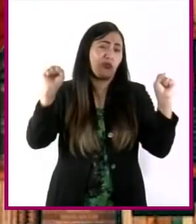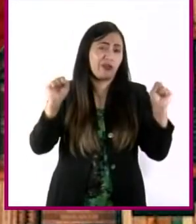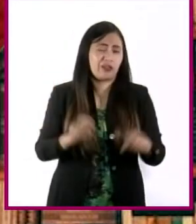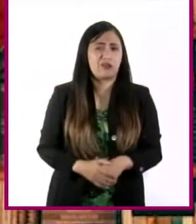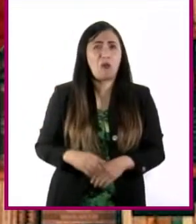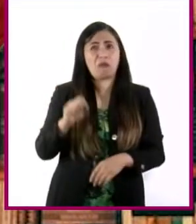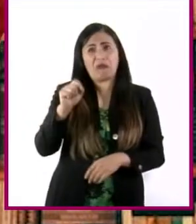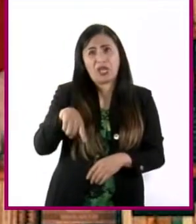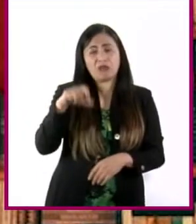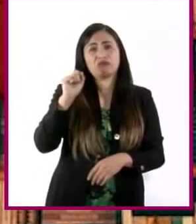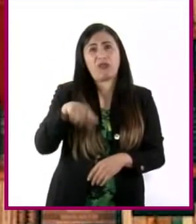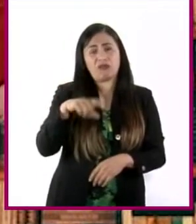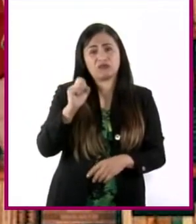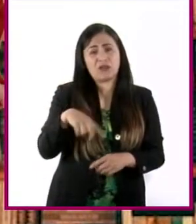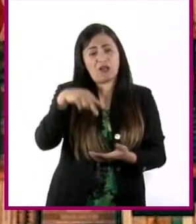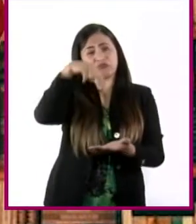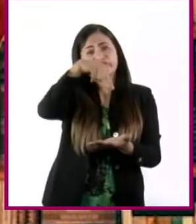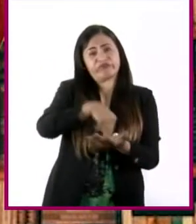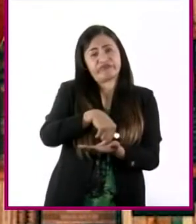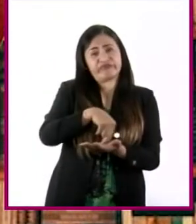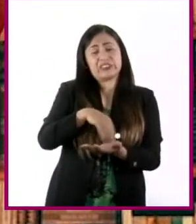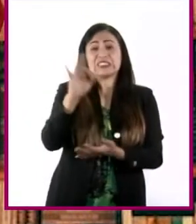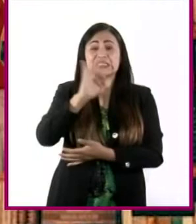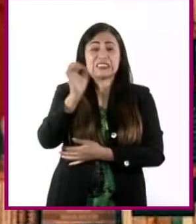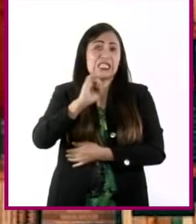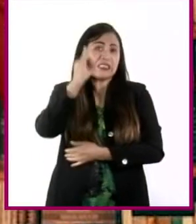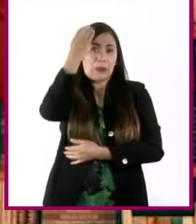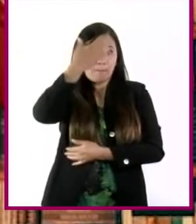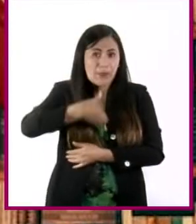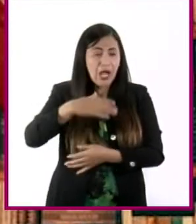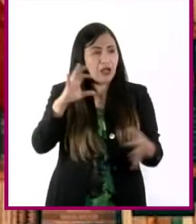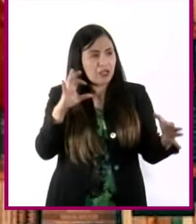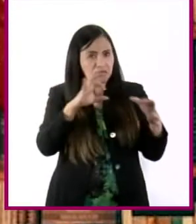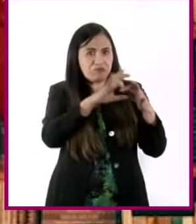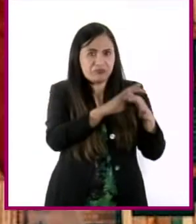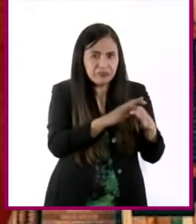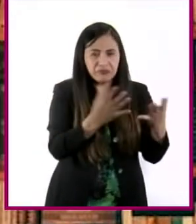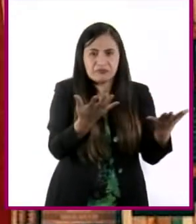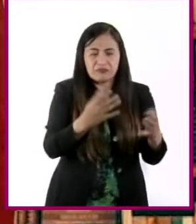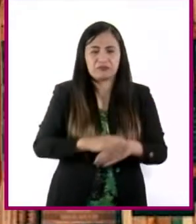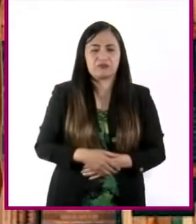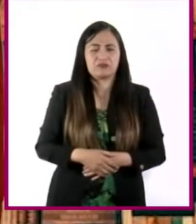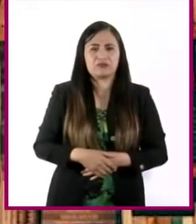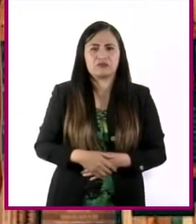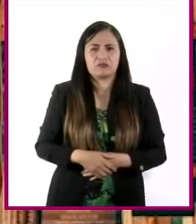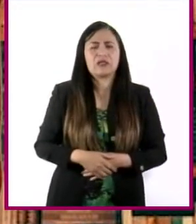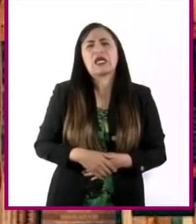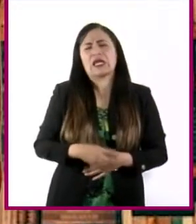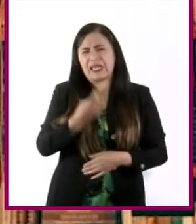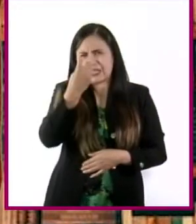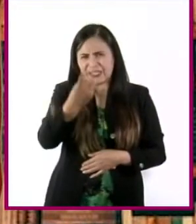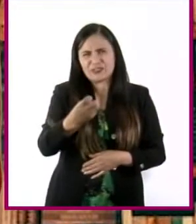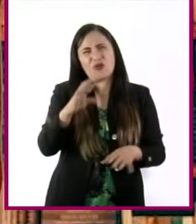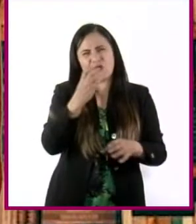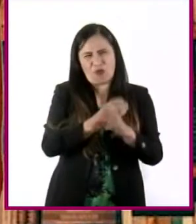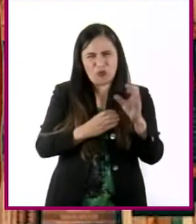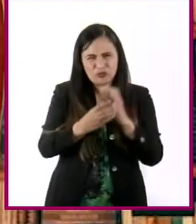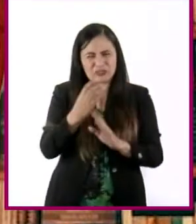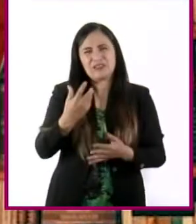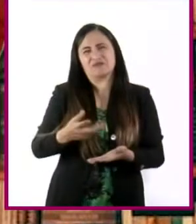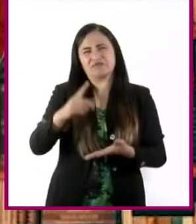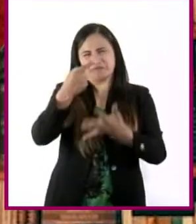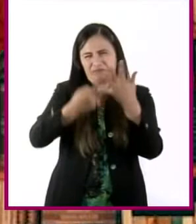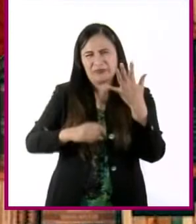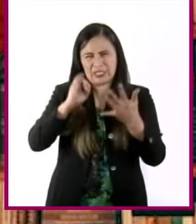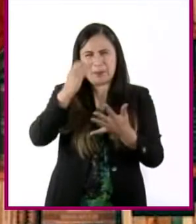otra cosa? No sé, una imagen acerca de lo que se está hablando, por ejemplo. Creo que incluir elementos visuales en un discurso